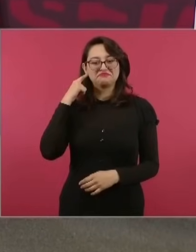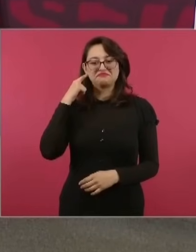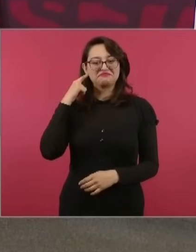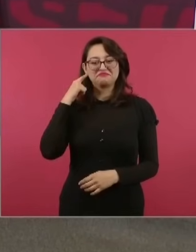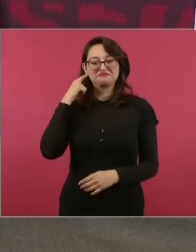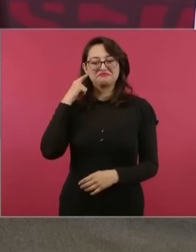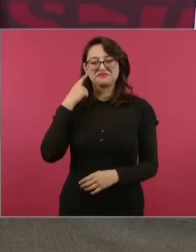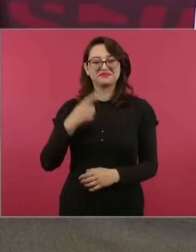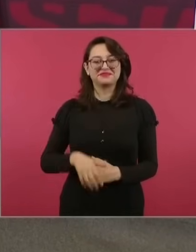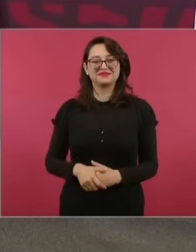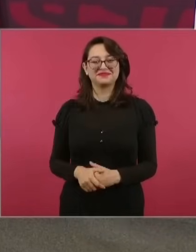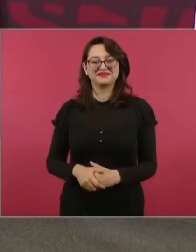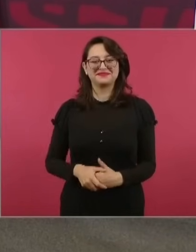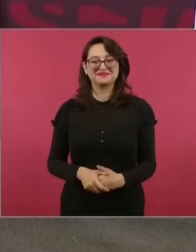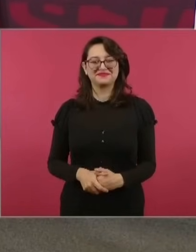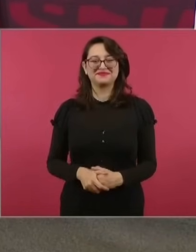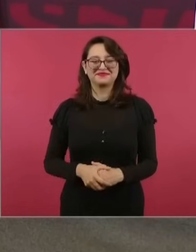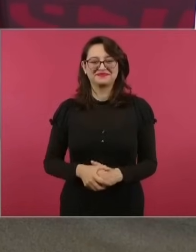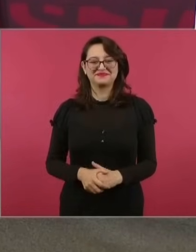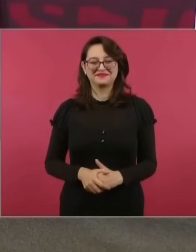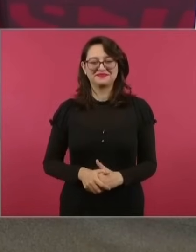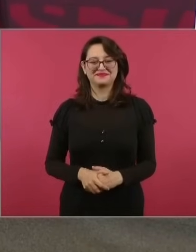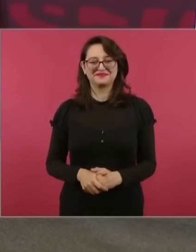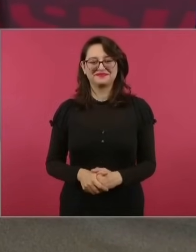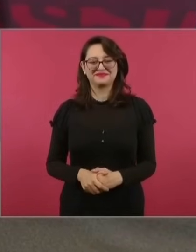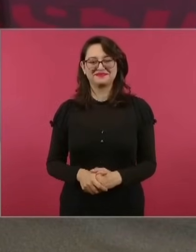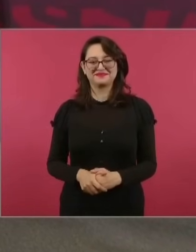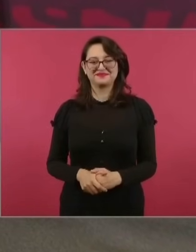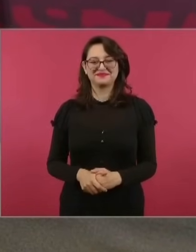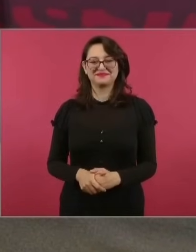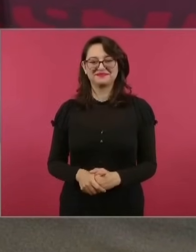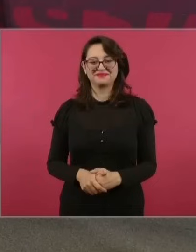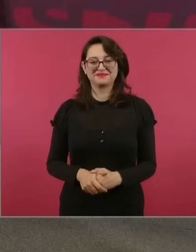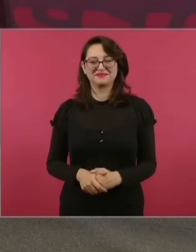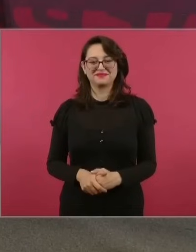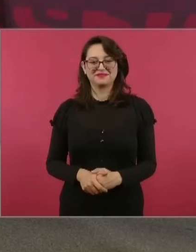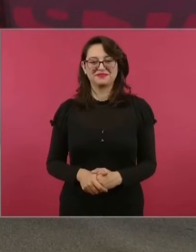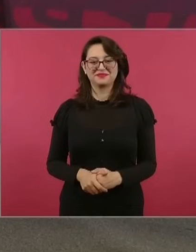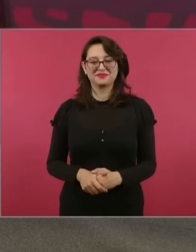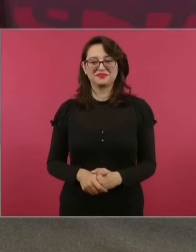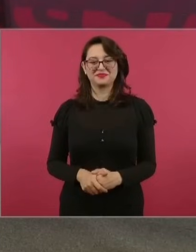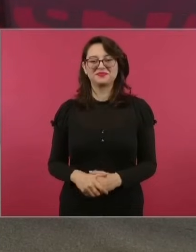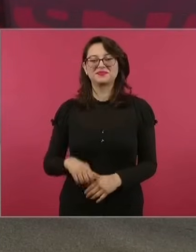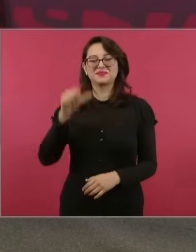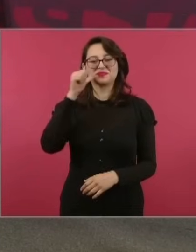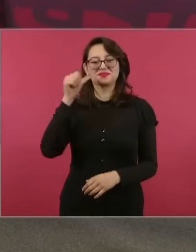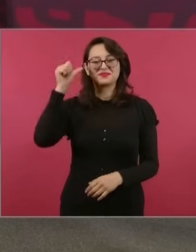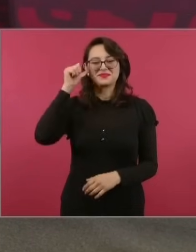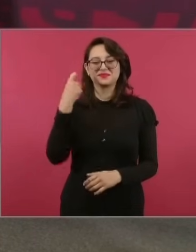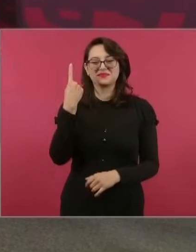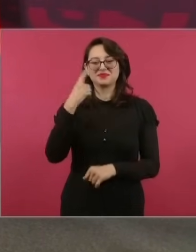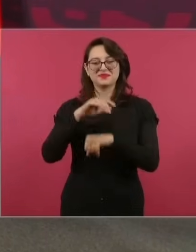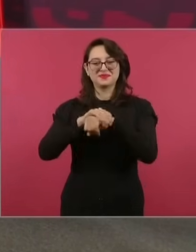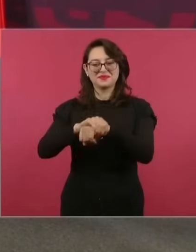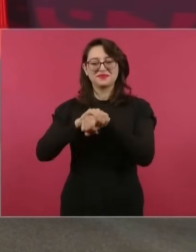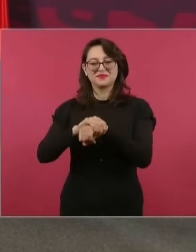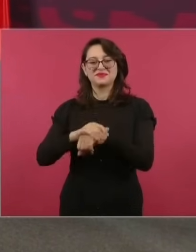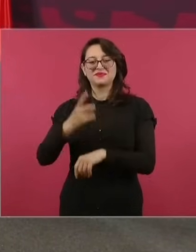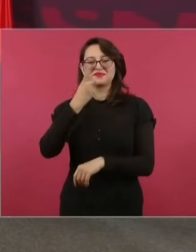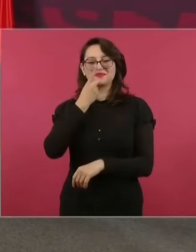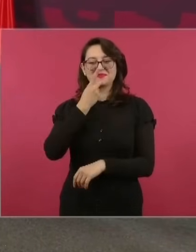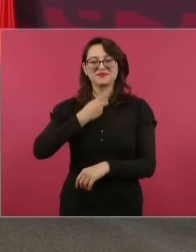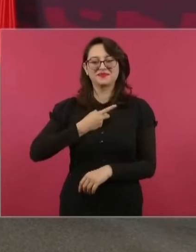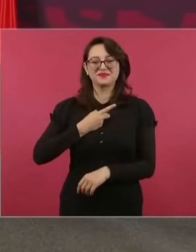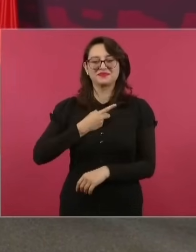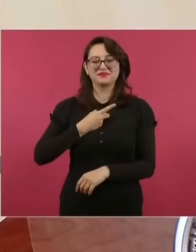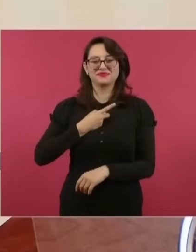tema de Lagos de Moreno y Jalisco. Ahí, le recuerdo, el fin de semana desaparecieron 5 jóvenes